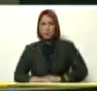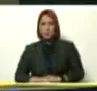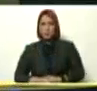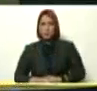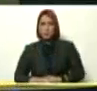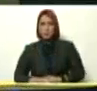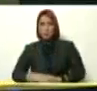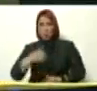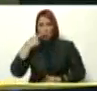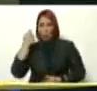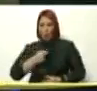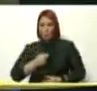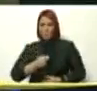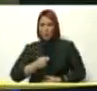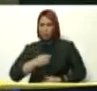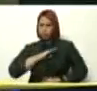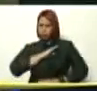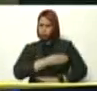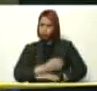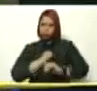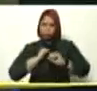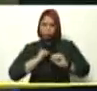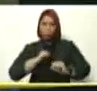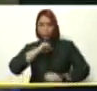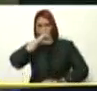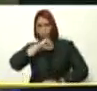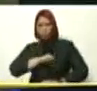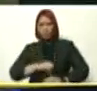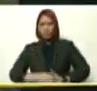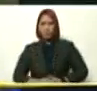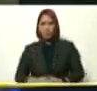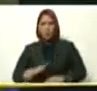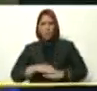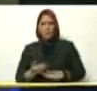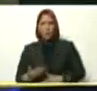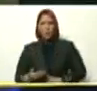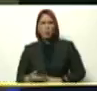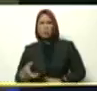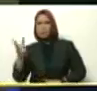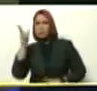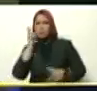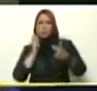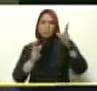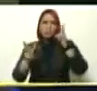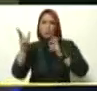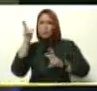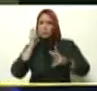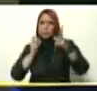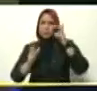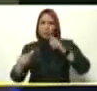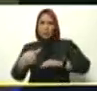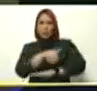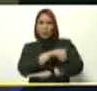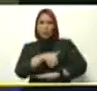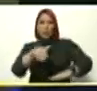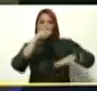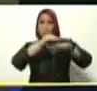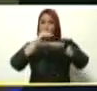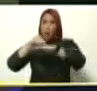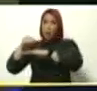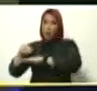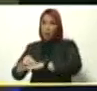El hombre era agudo, me gustaba, porque el hombre recogía críticas de la calle, alertas de la